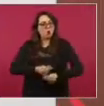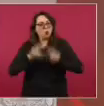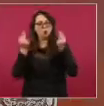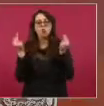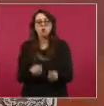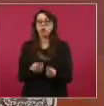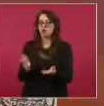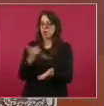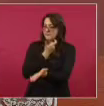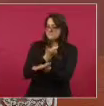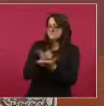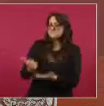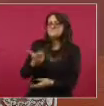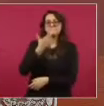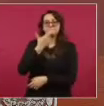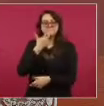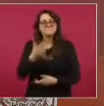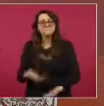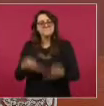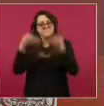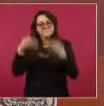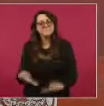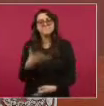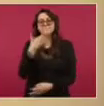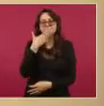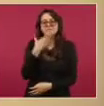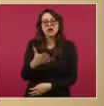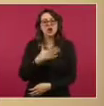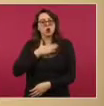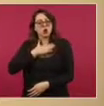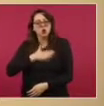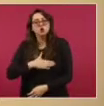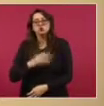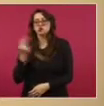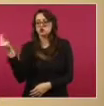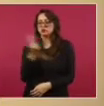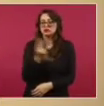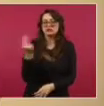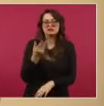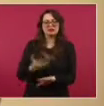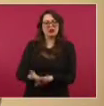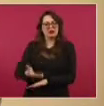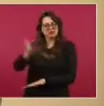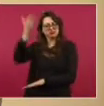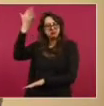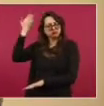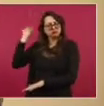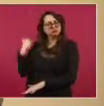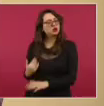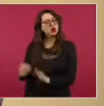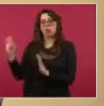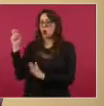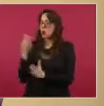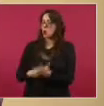a corregir y aún mejorar las tendencias indispensables y necesarias salarialmente hablando en México.